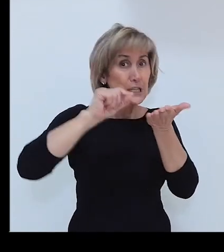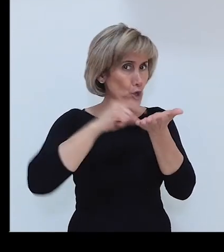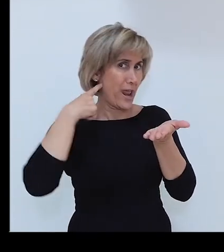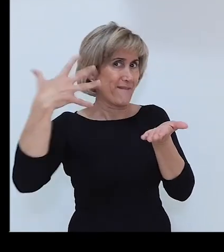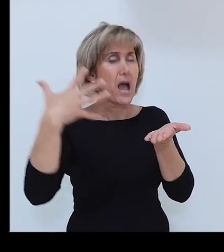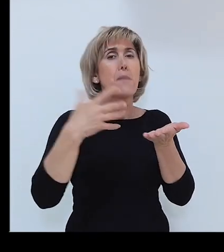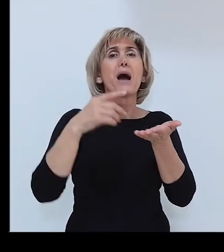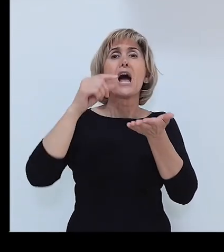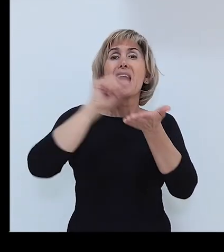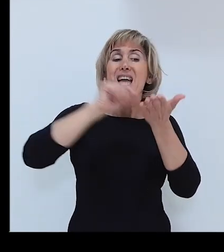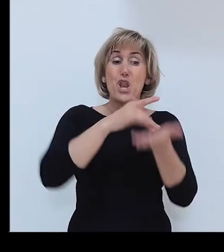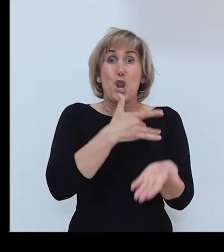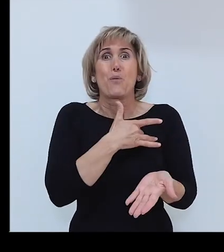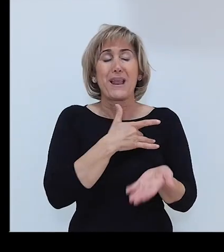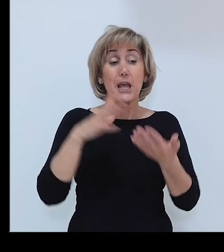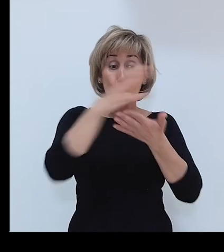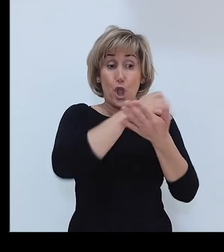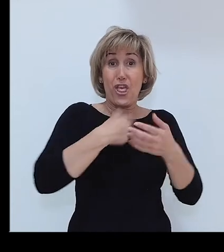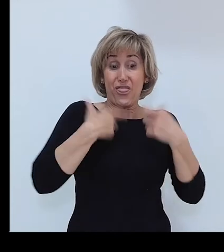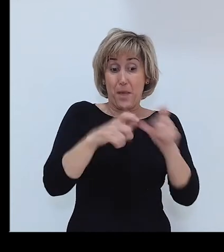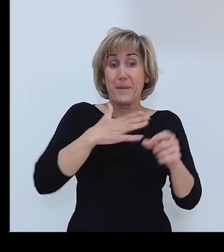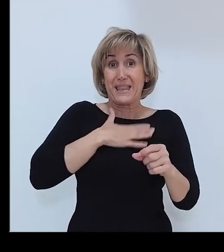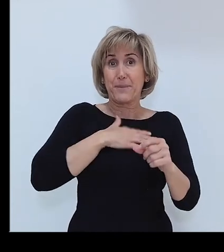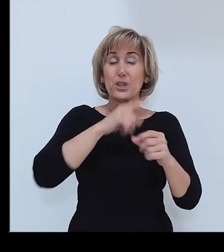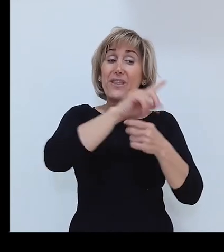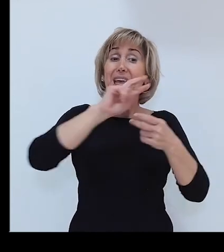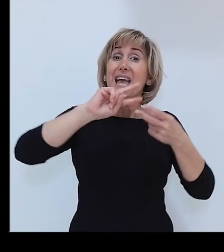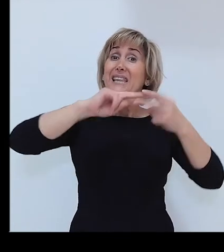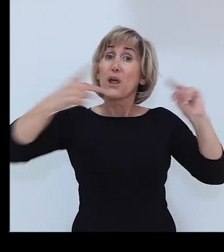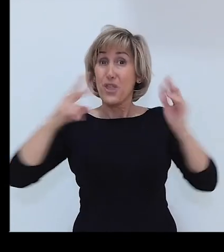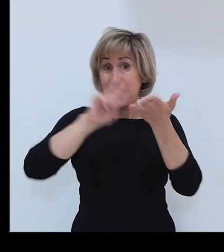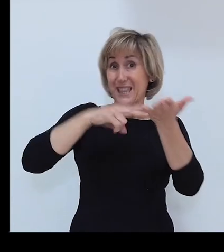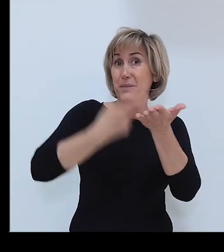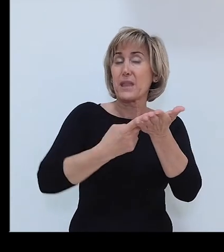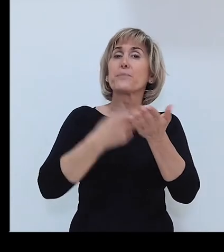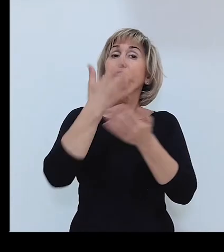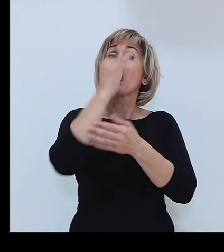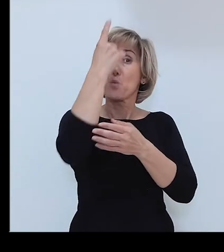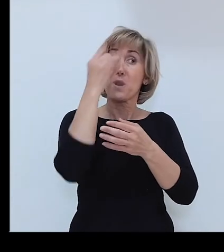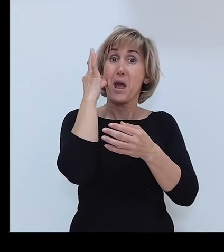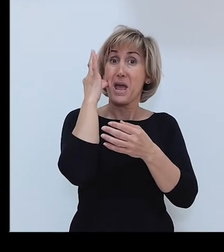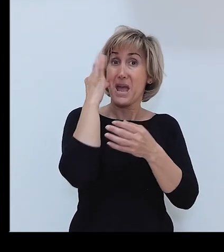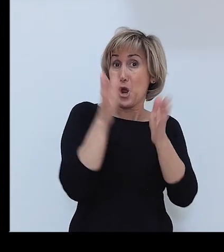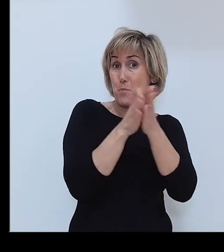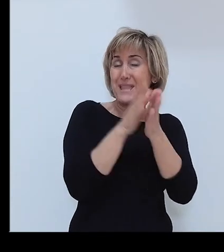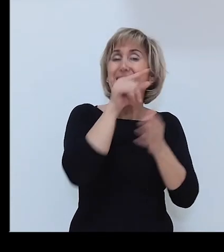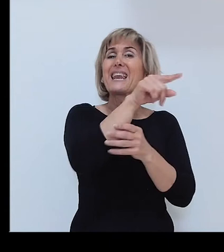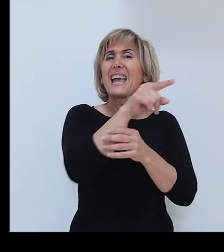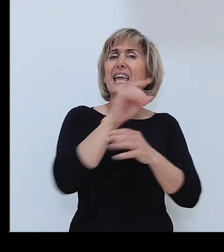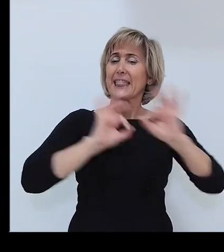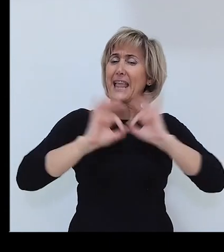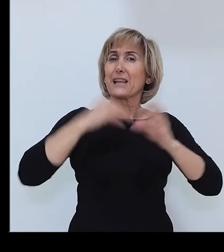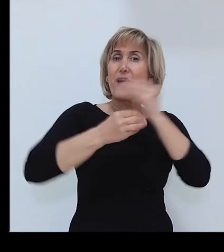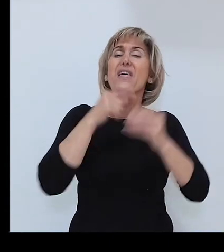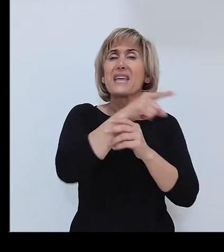como escritora, como sus novelas, incluso el departamento nuestro de traducción e interpretación, pues tenemos una colega